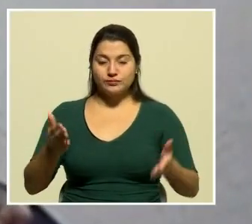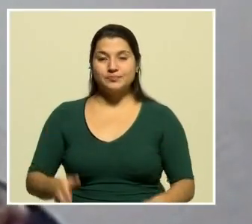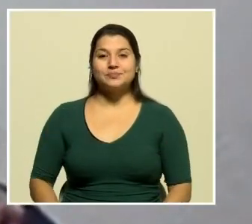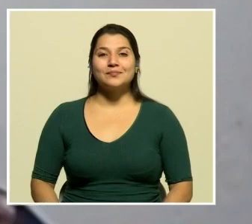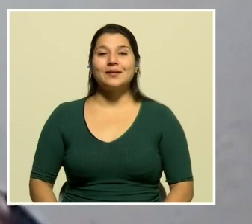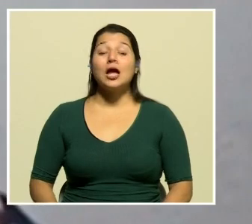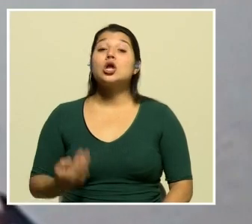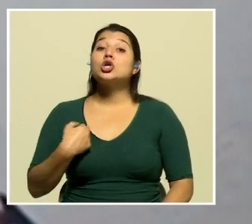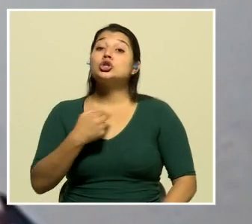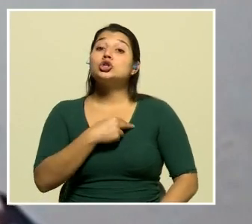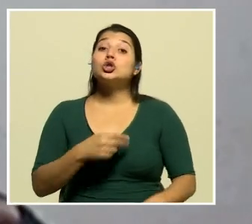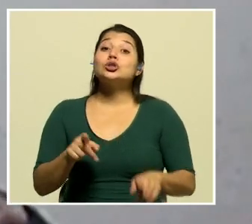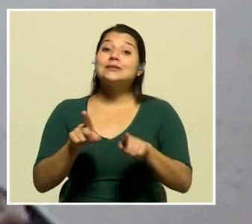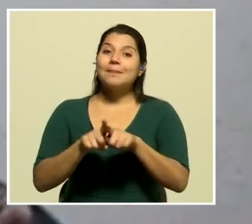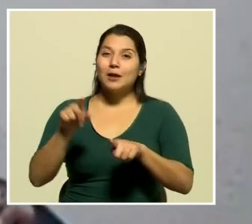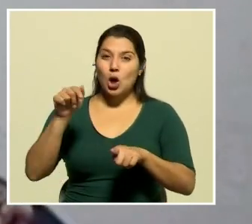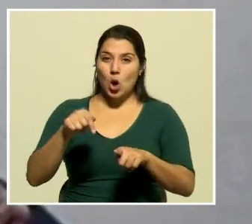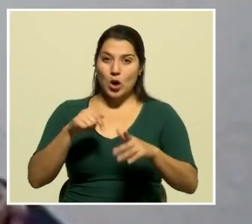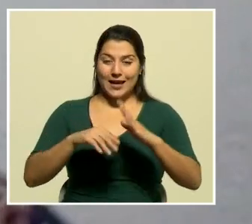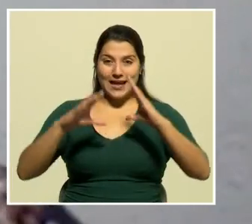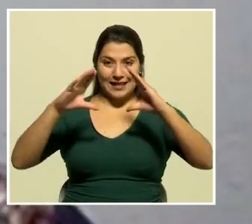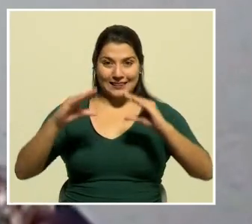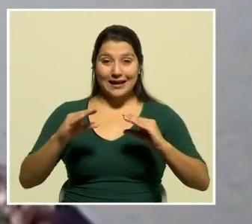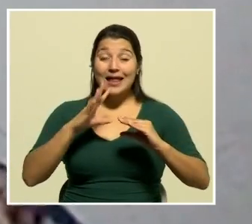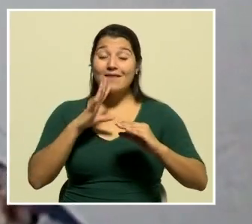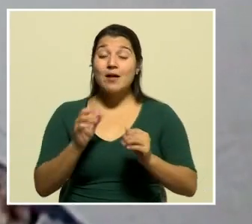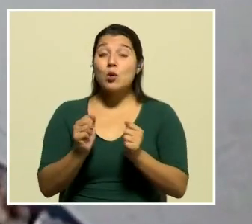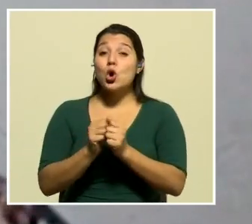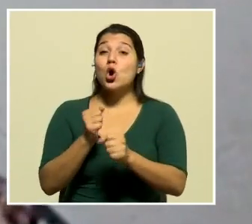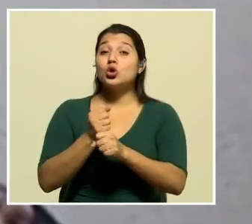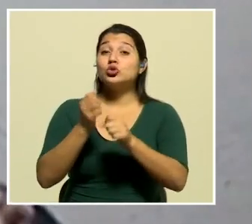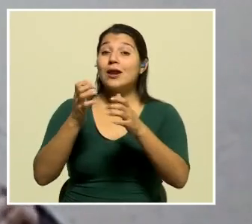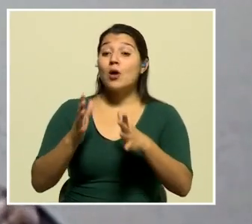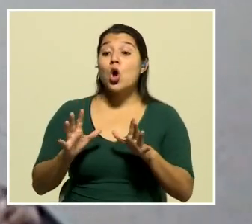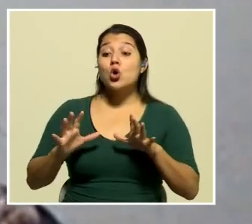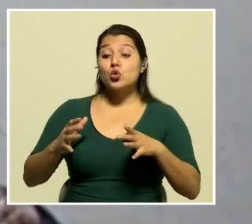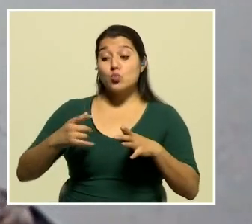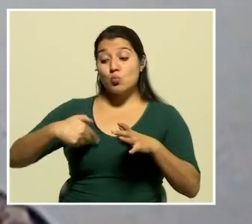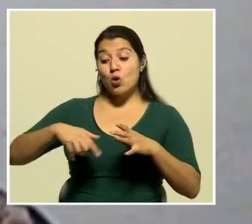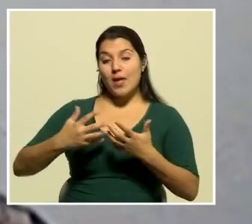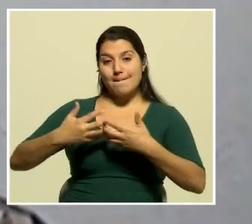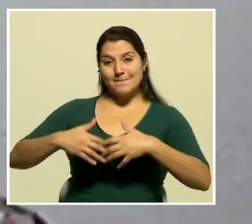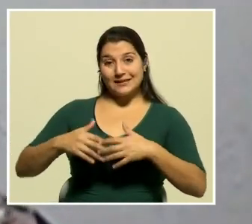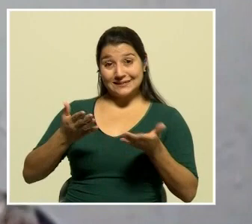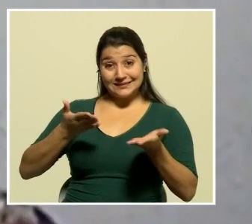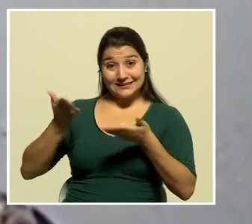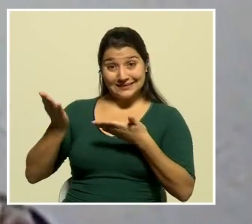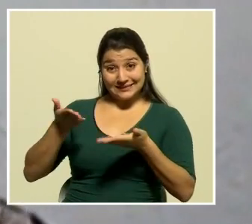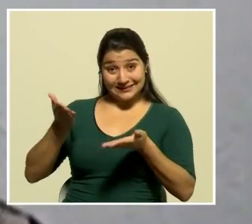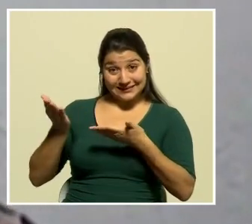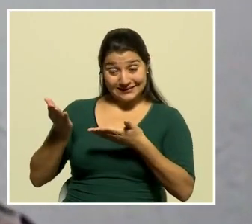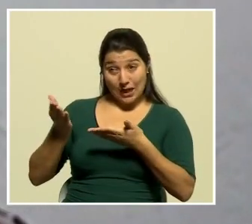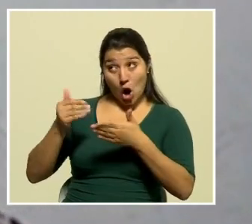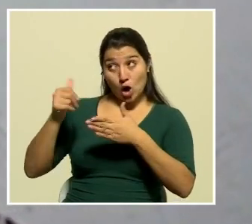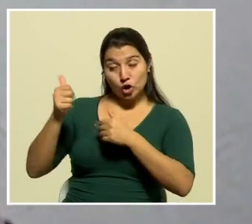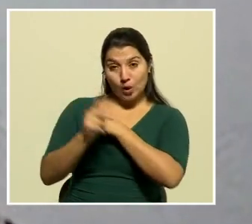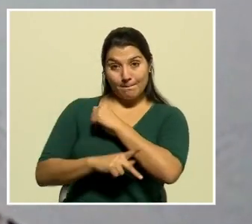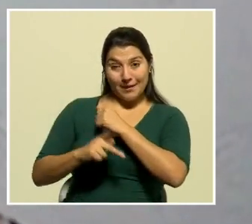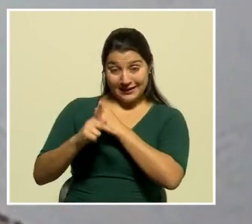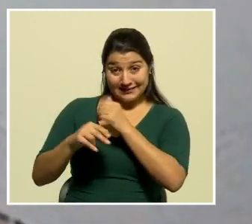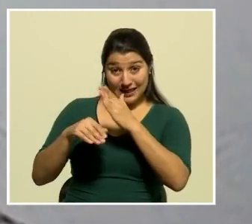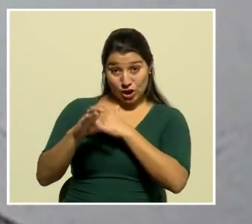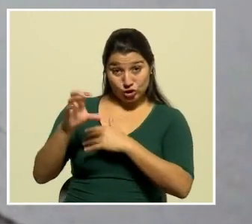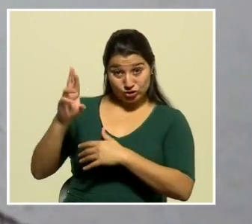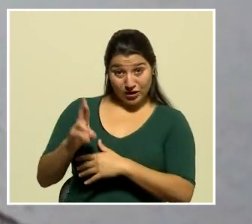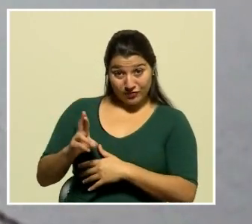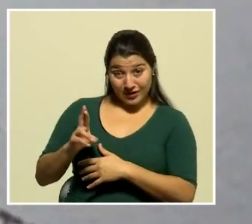También conversamos esta tarde con funcionarios de la Cámara de Exportadores de Costa Rica. Incluso algunos de ellos sostuvieron durante